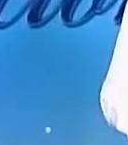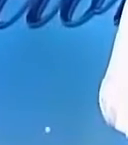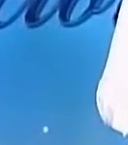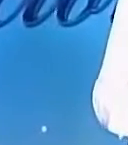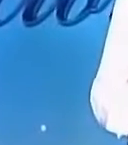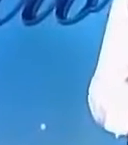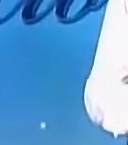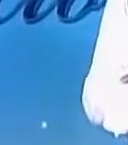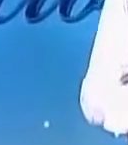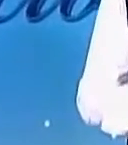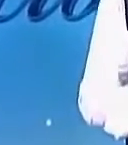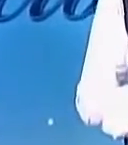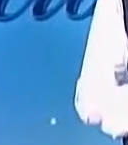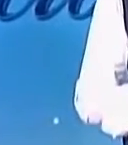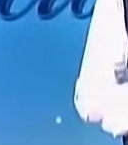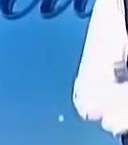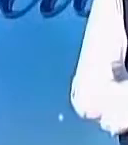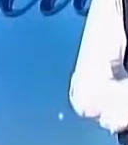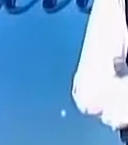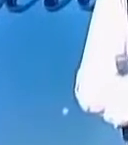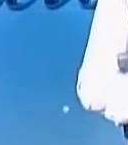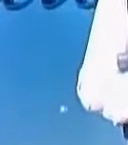tener mayores informes en el teléfono